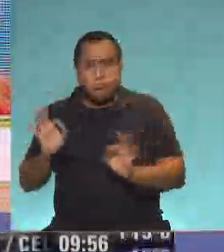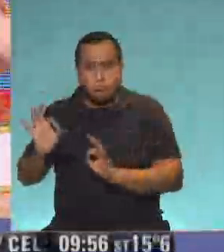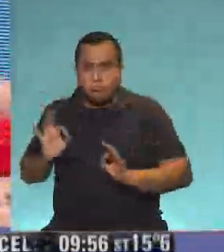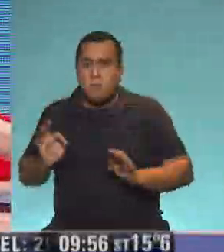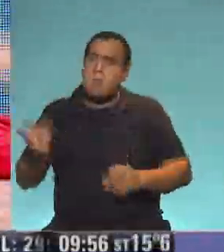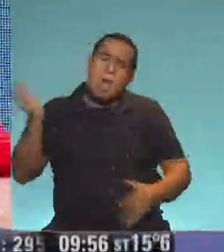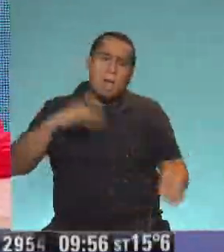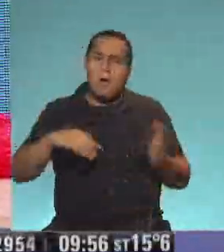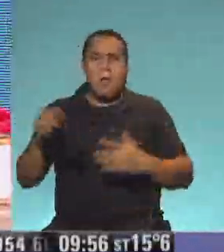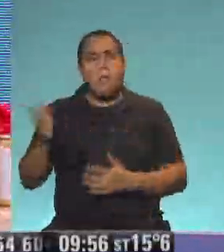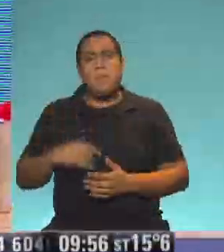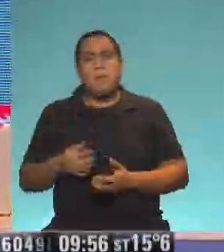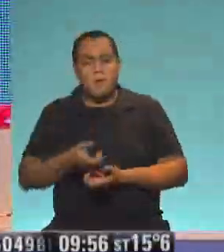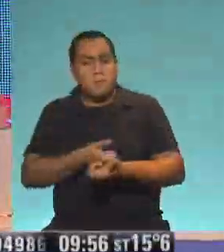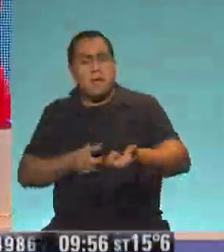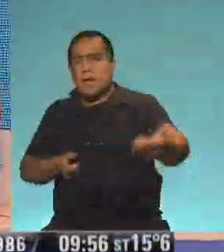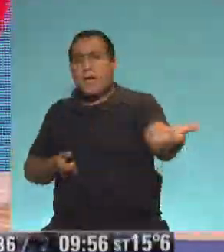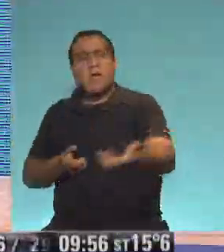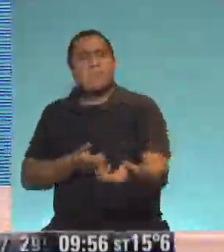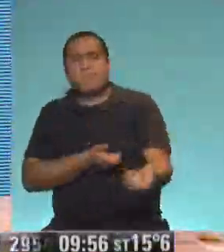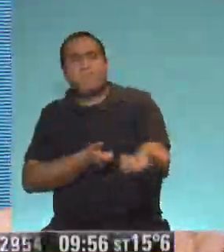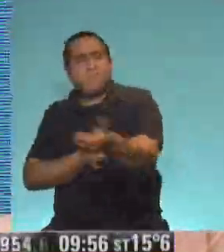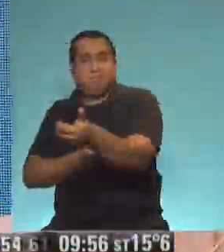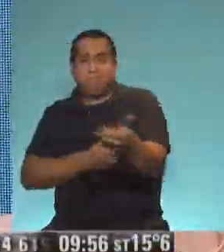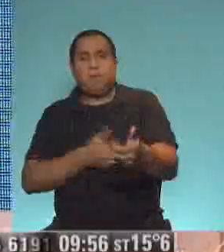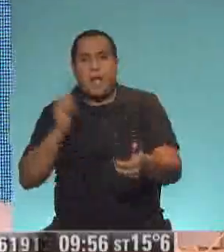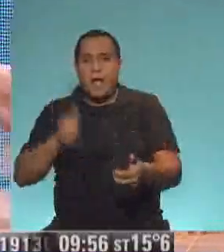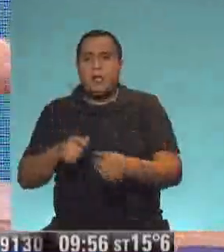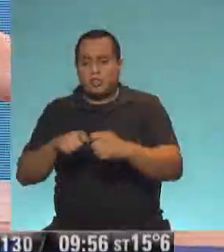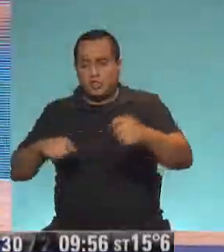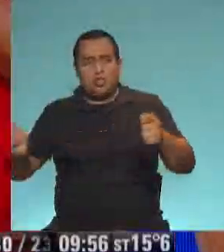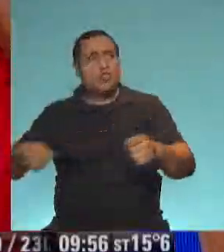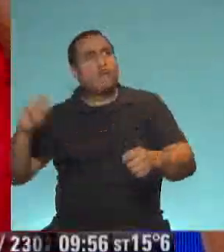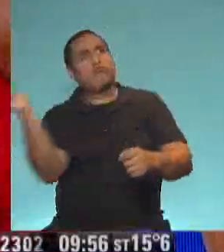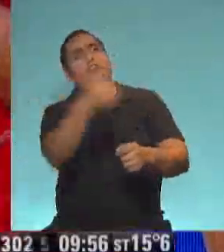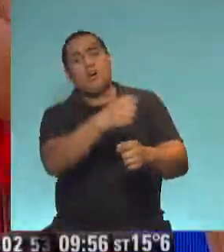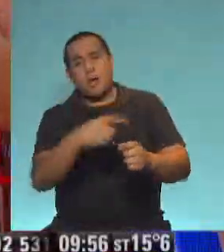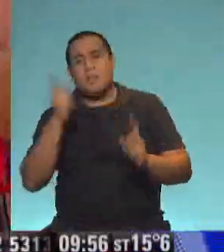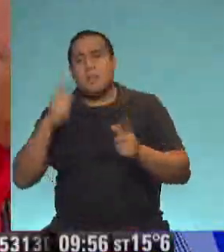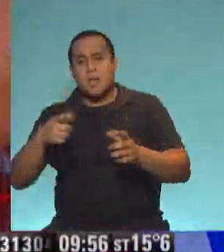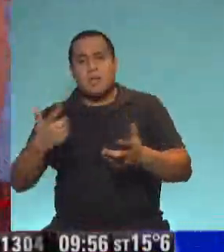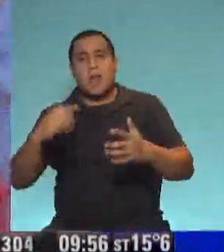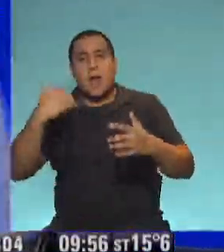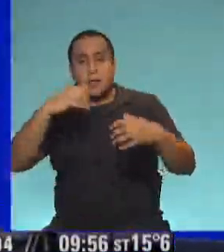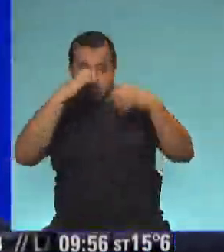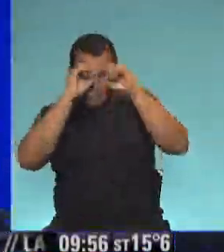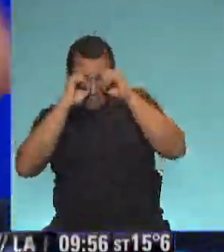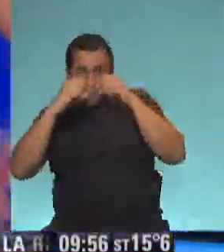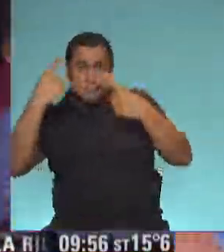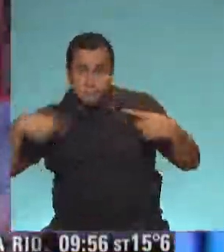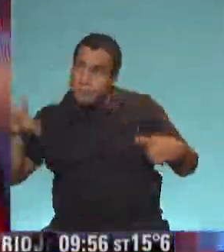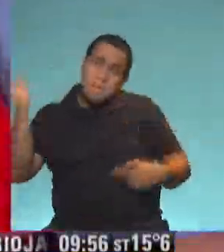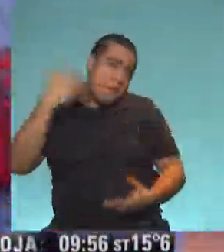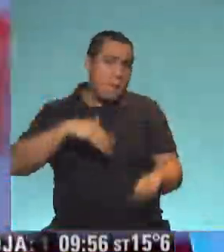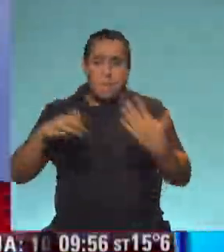todo. Tenemos que ir al autobomba. Tenemos manguera. Manguera. Tenemos soga. Rescate. Tenemos, vamos. Para rescatar, tenemos binoculares. Perfecto. Sí. Subamos al autobomba.